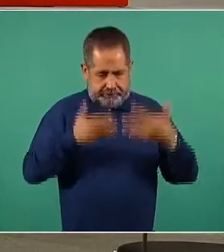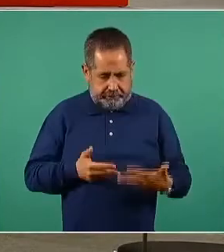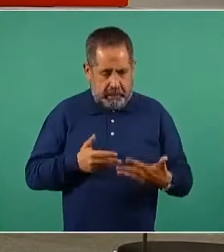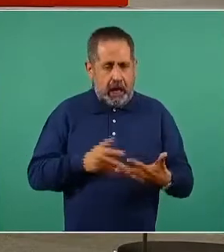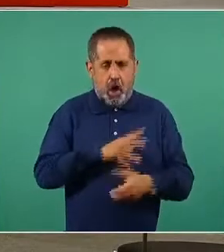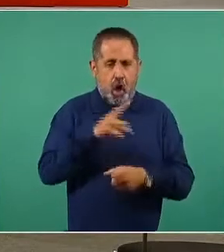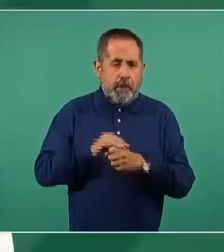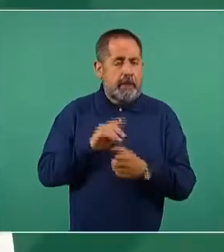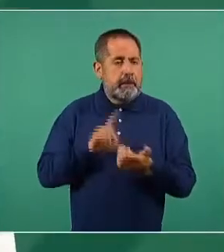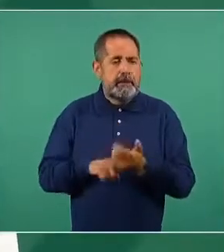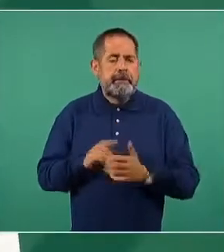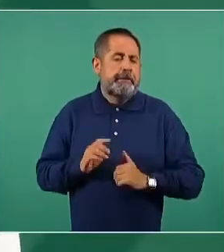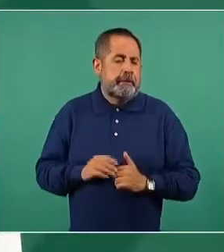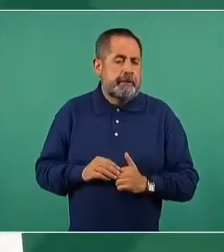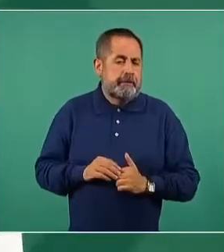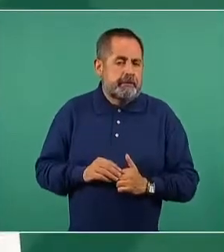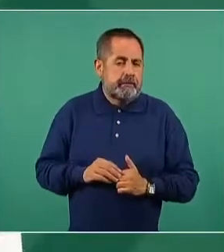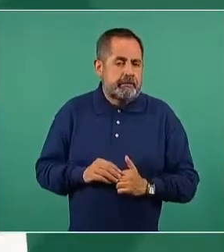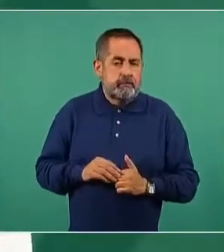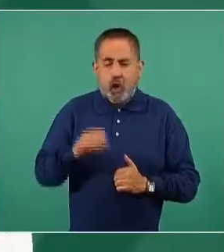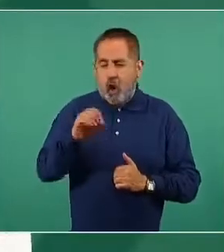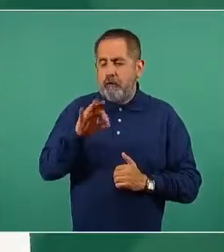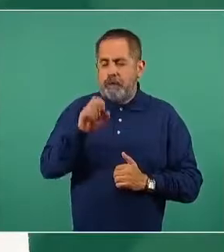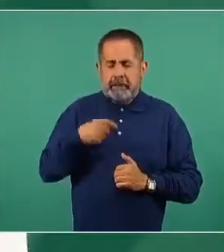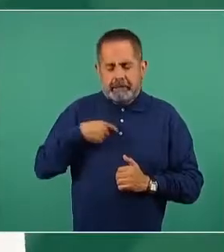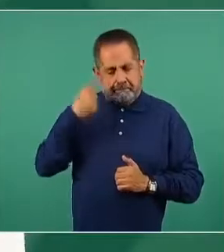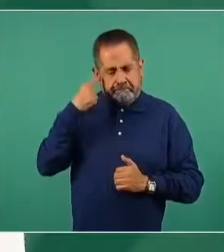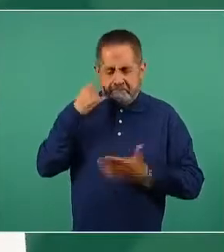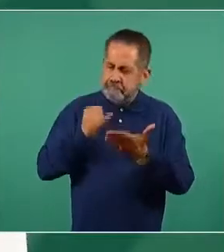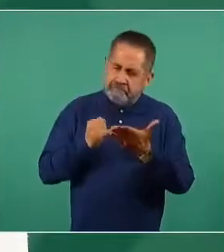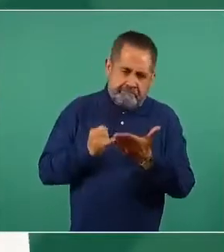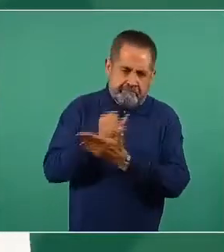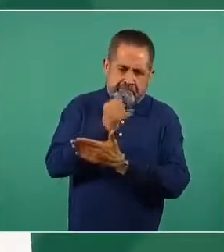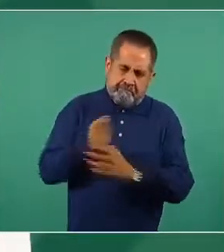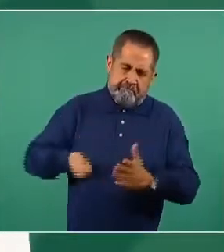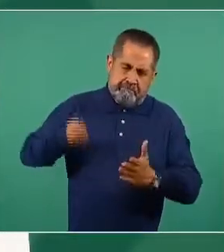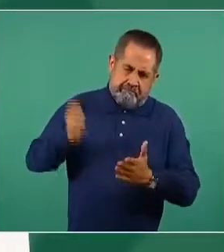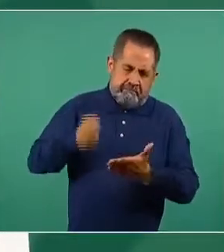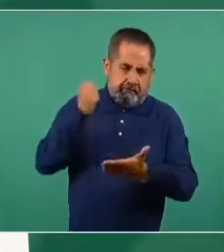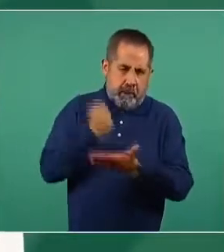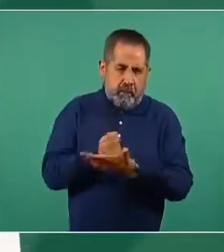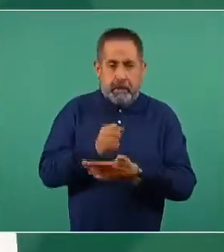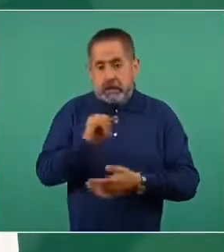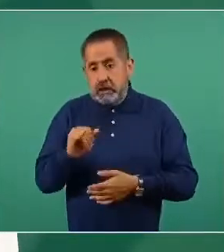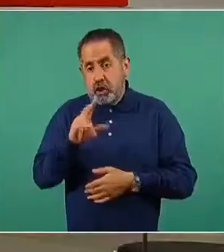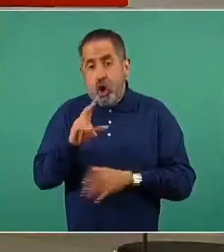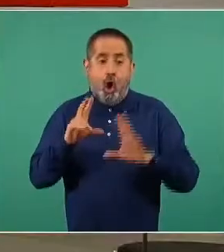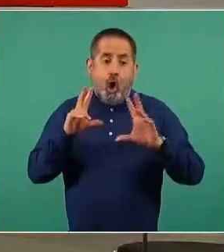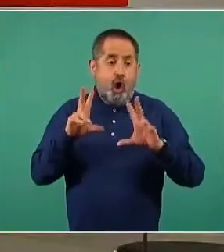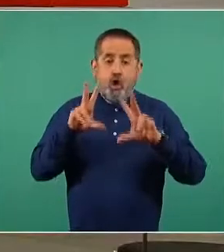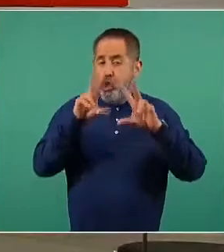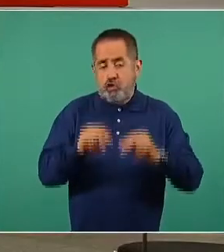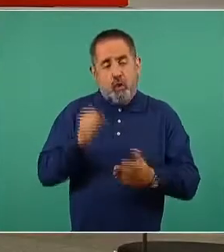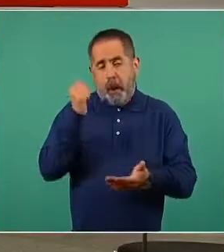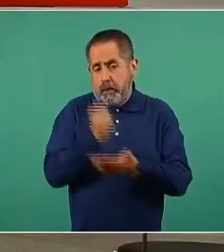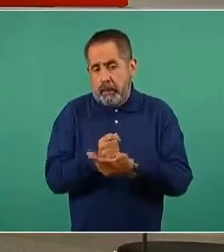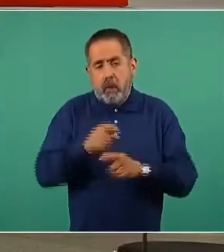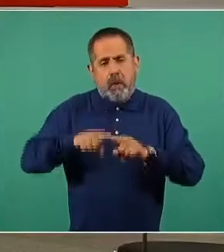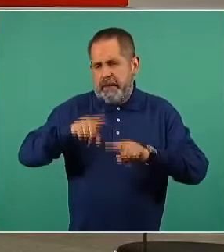distintos mecanismos, ya toma una decisión final y la aprueba o rechaza la